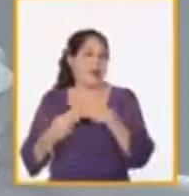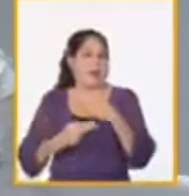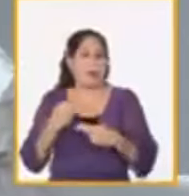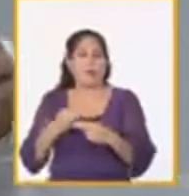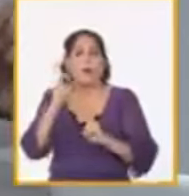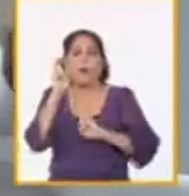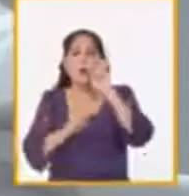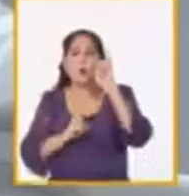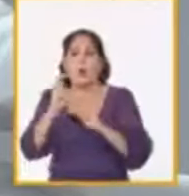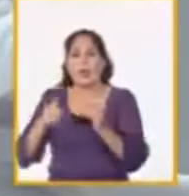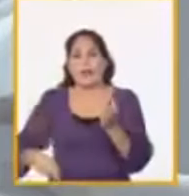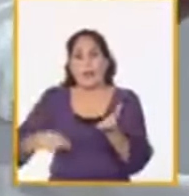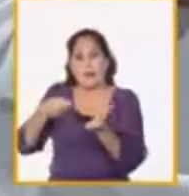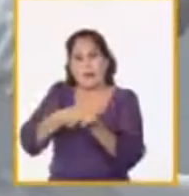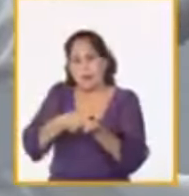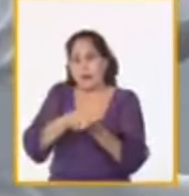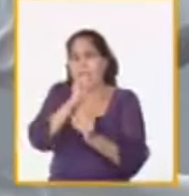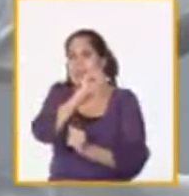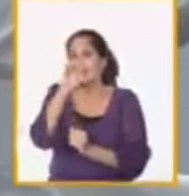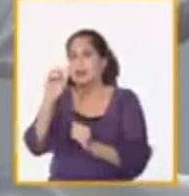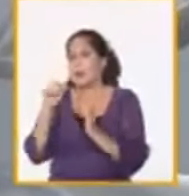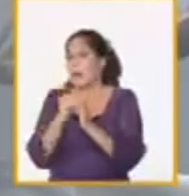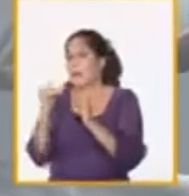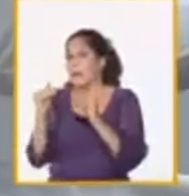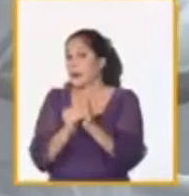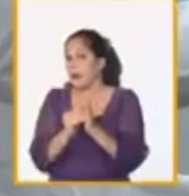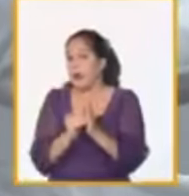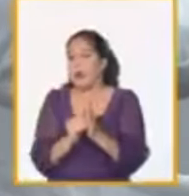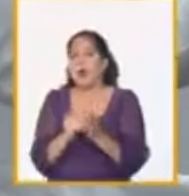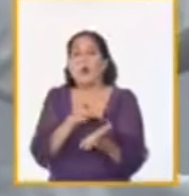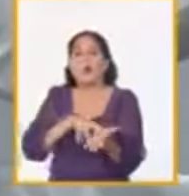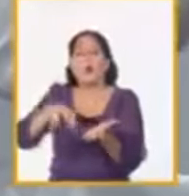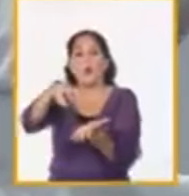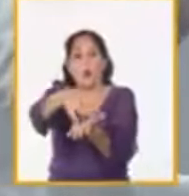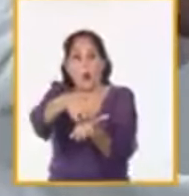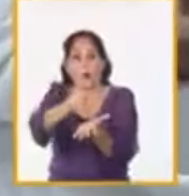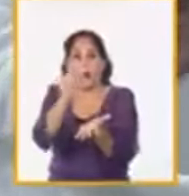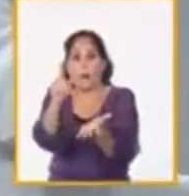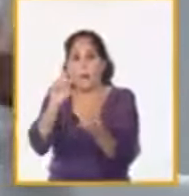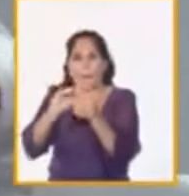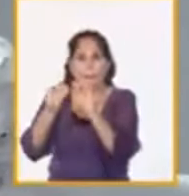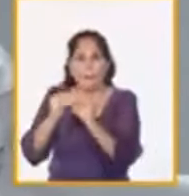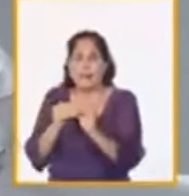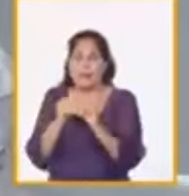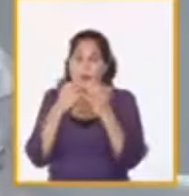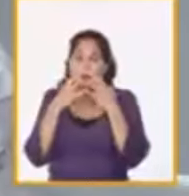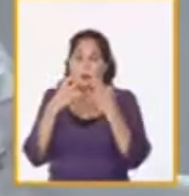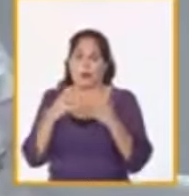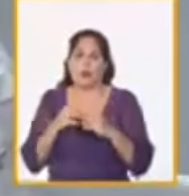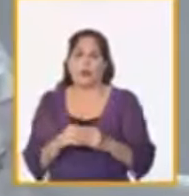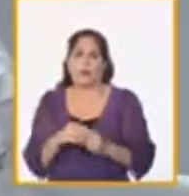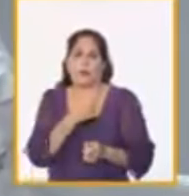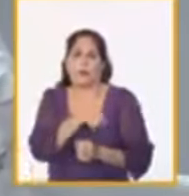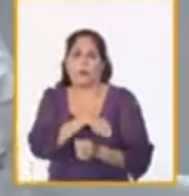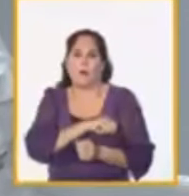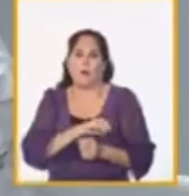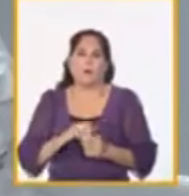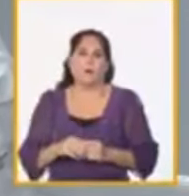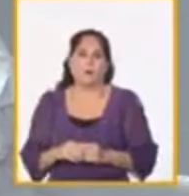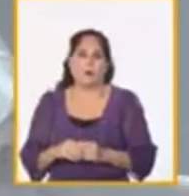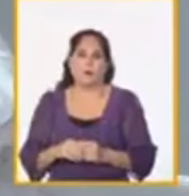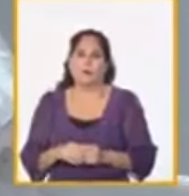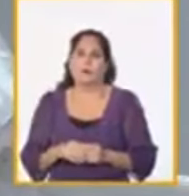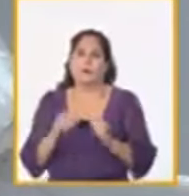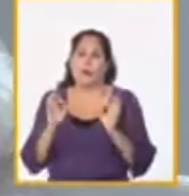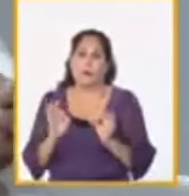taller de inversiones para esos 600 millones ponerlos en aquellos lugares que más impacto tienen en la población. Y por eso decía